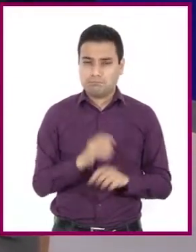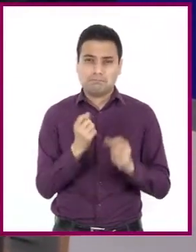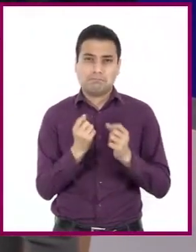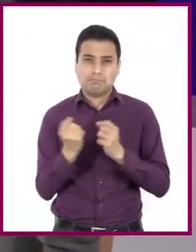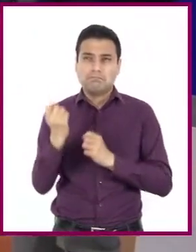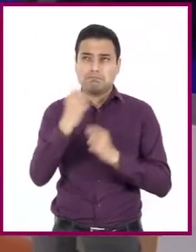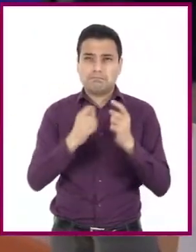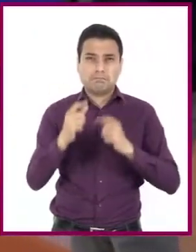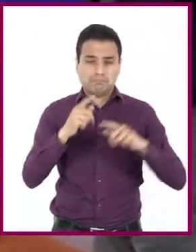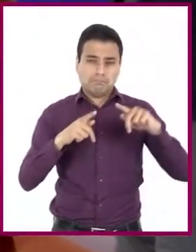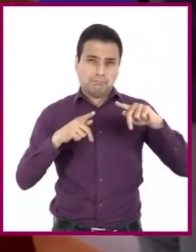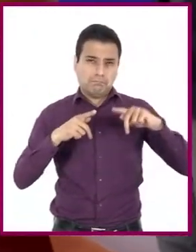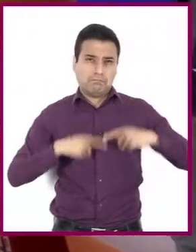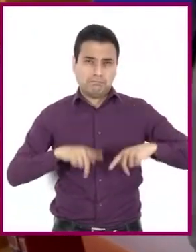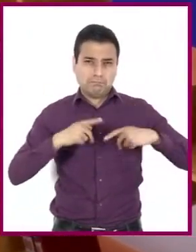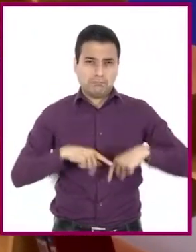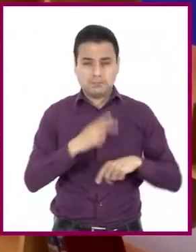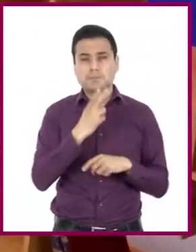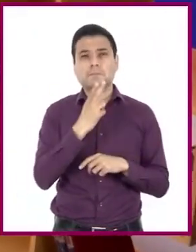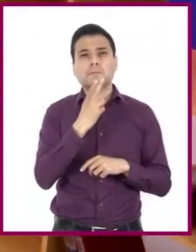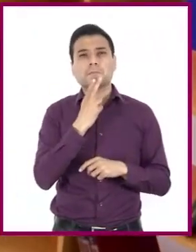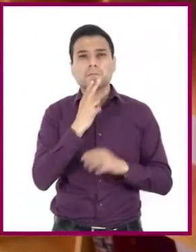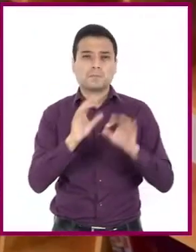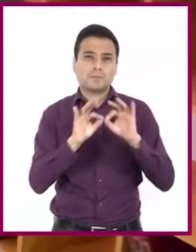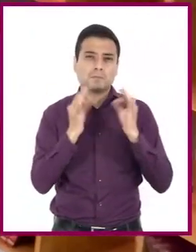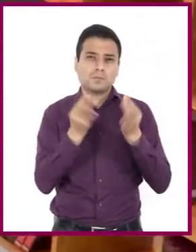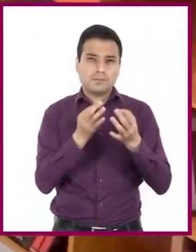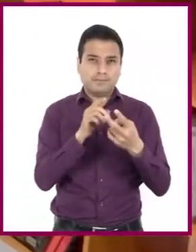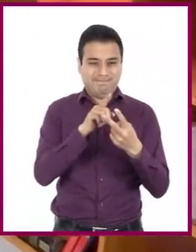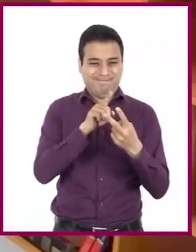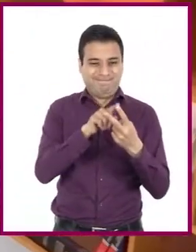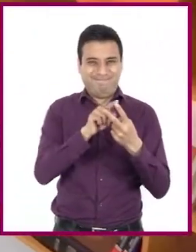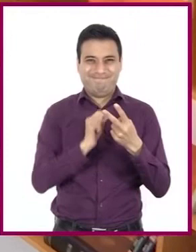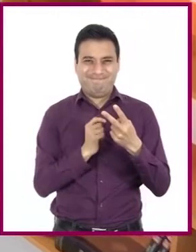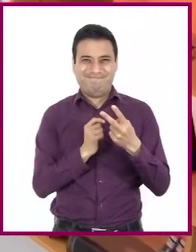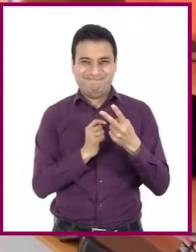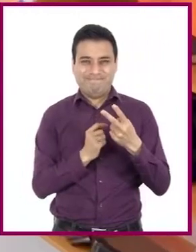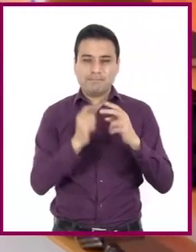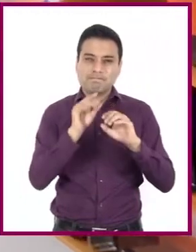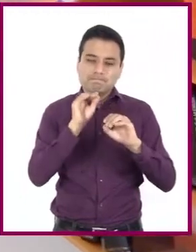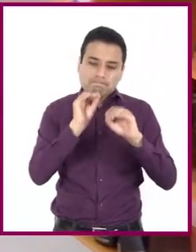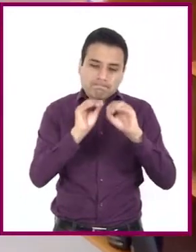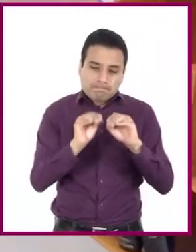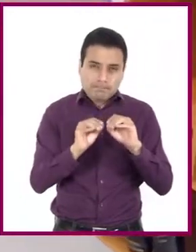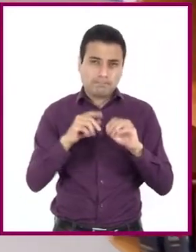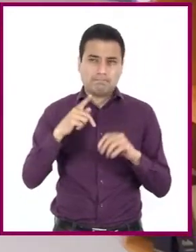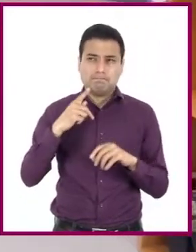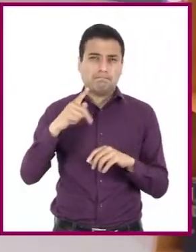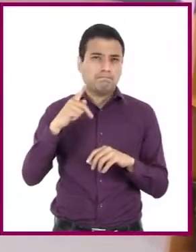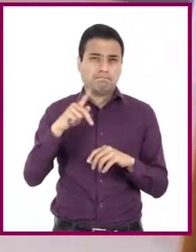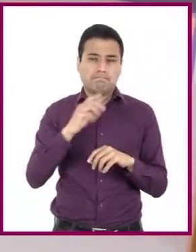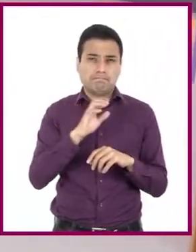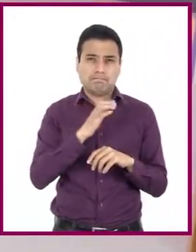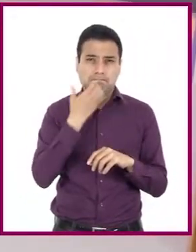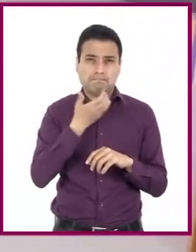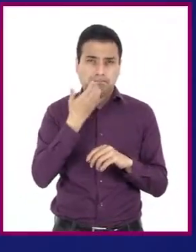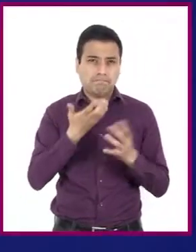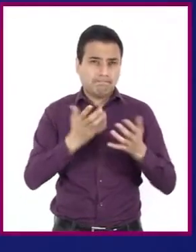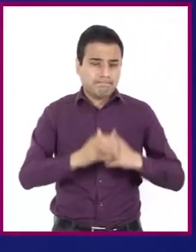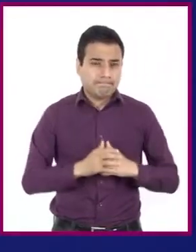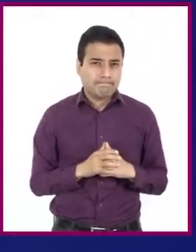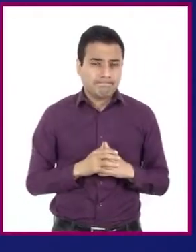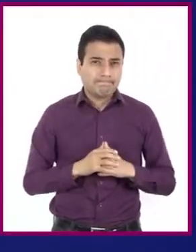autores han decidido utilizar las formas figurativas para expresar su relación entre contenido e